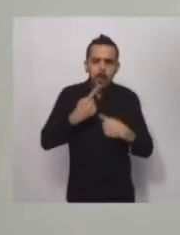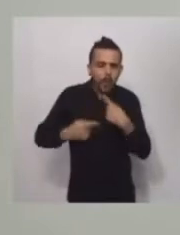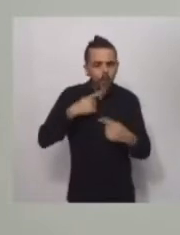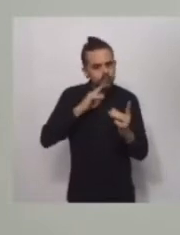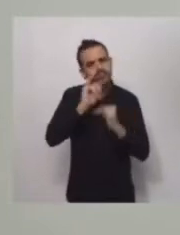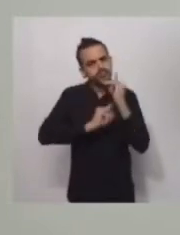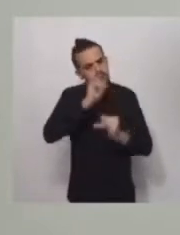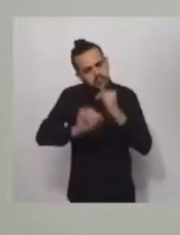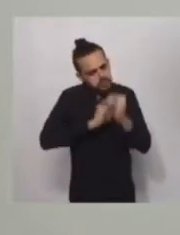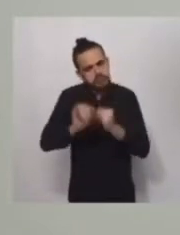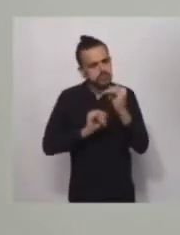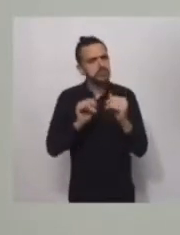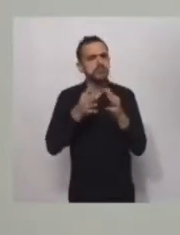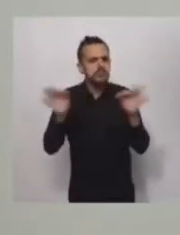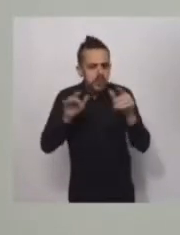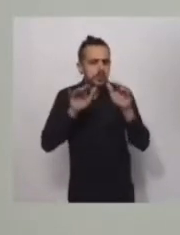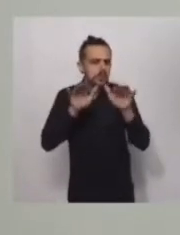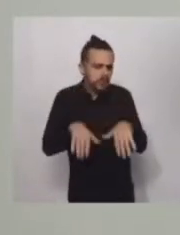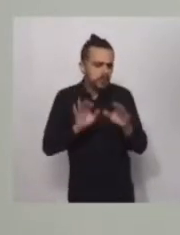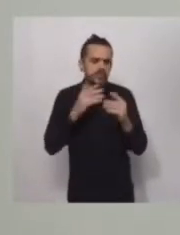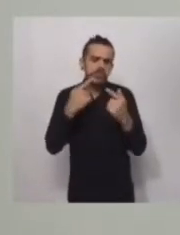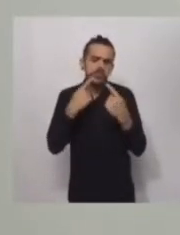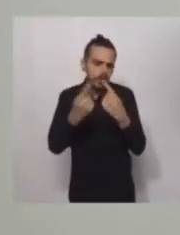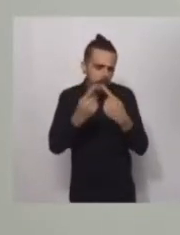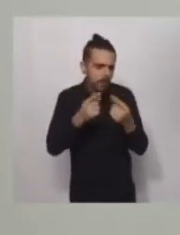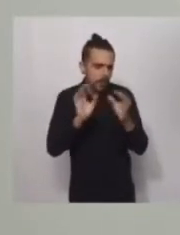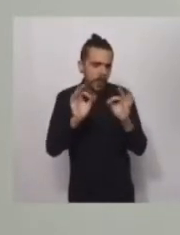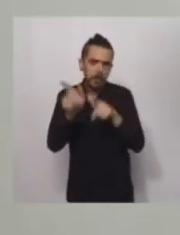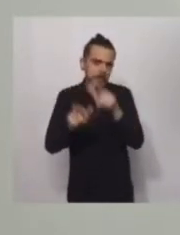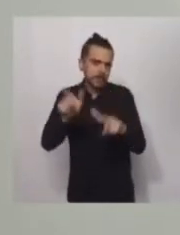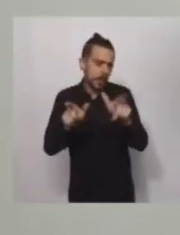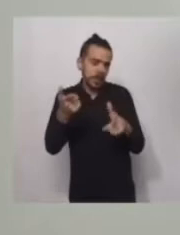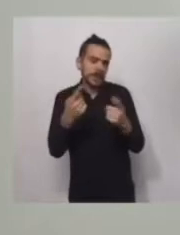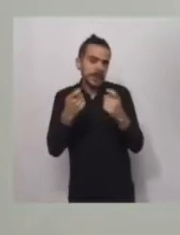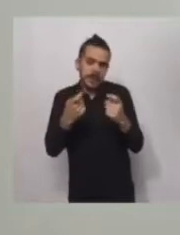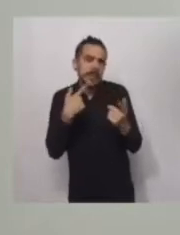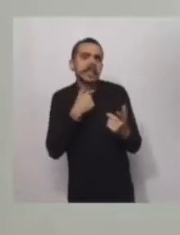las inscripciones cerraron. No, Ah, el que no, el que no tenemos registrado en el sistema